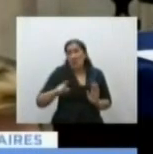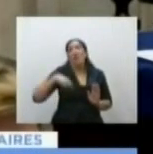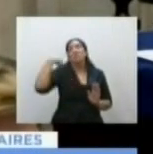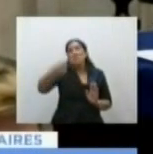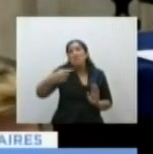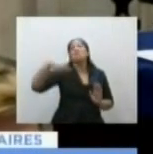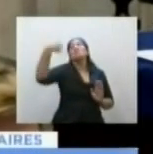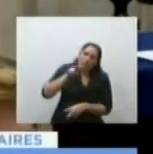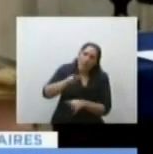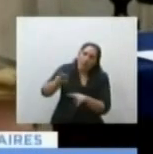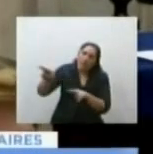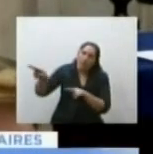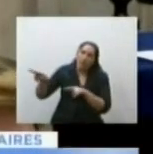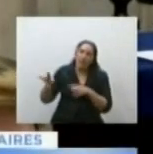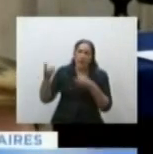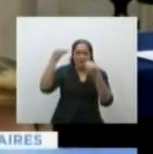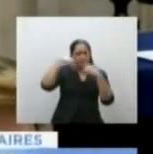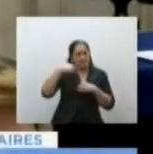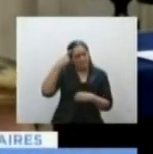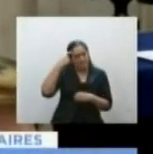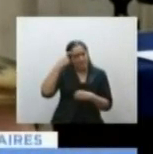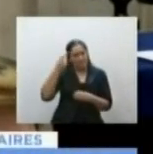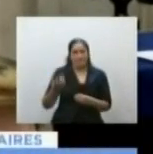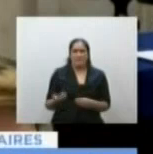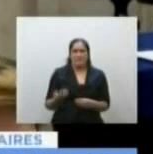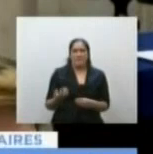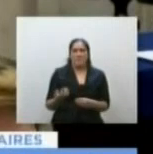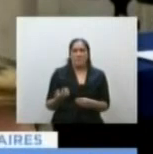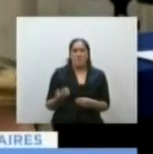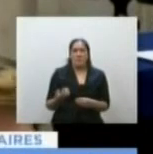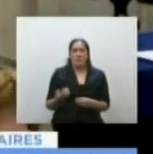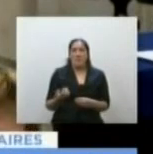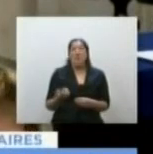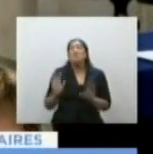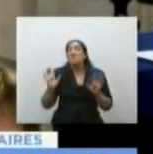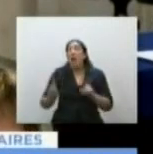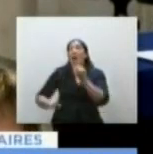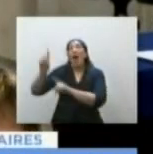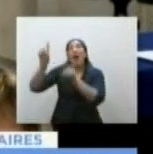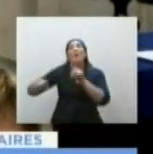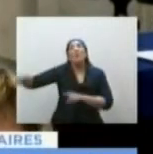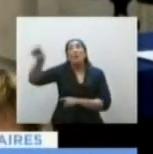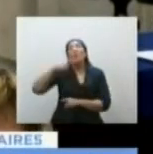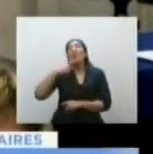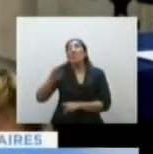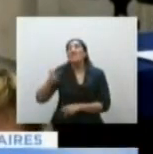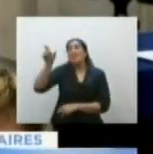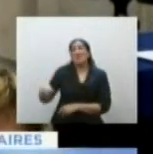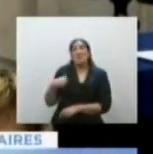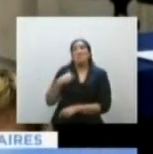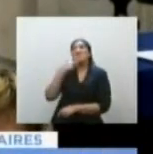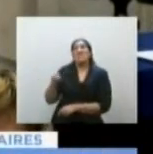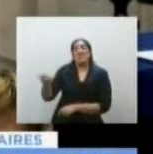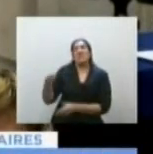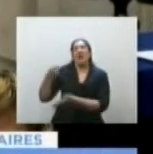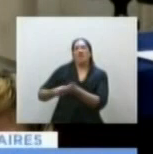Entonces, no tengo mucho para decir más que es una pena que no lo haya hecho. Sí, es una pena que no lo haya hecho. Y es una pena que Mauricio Macri no nos haya